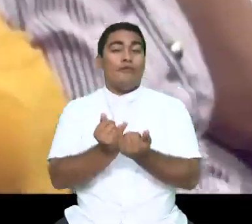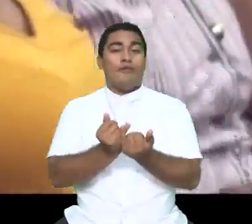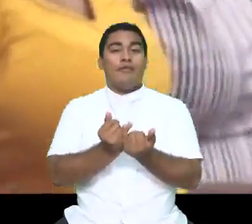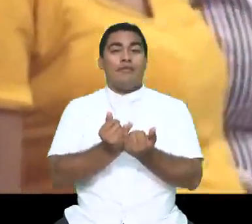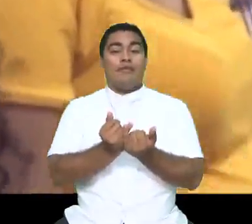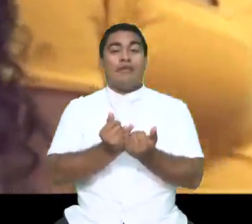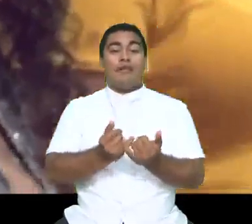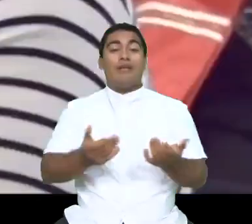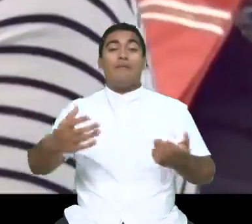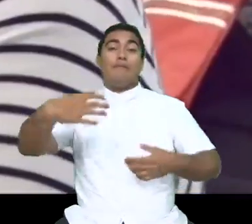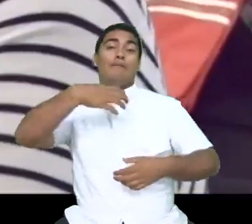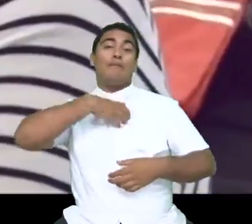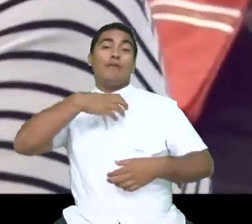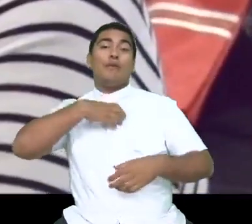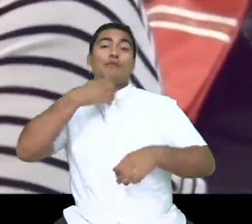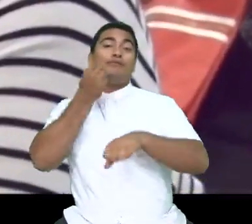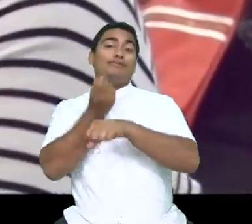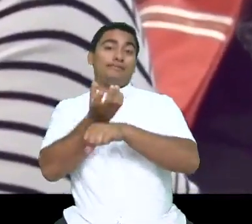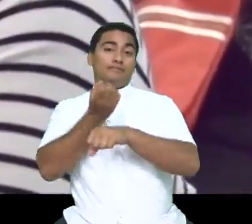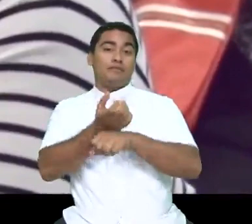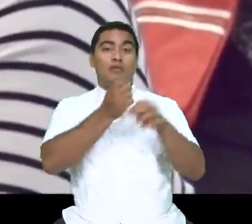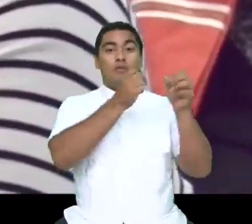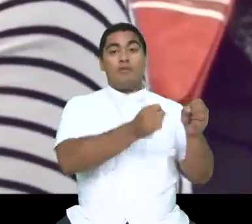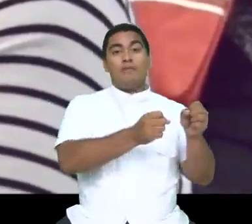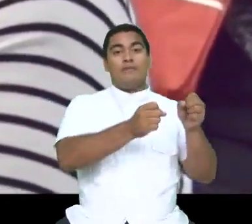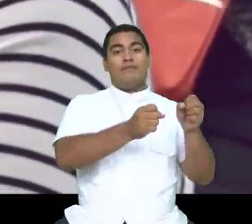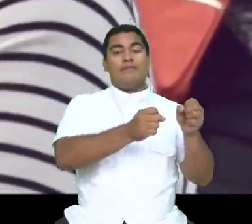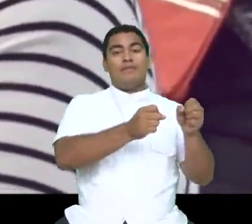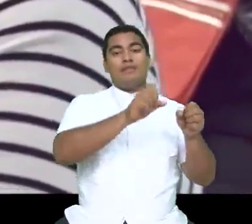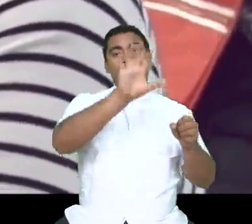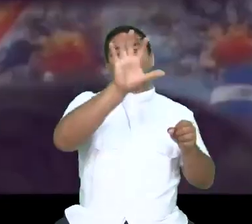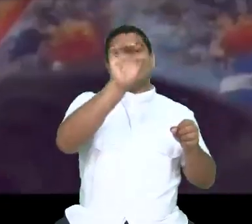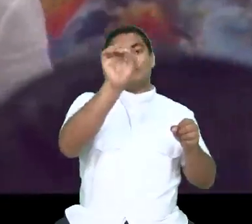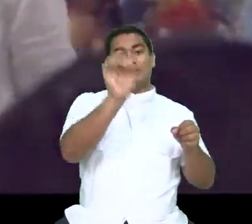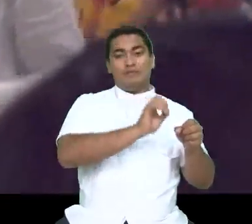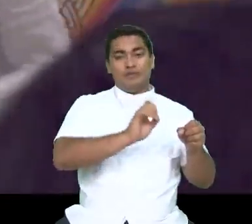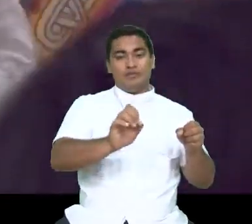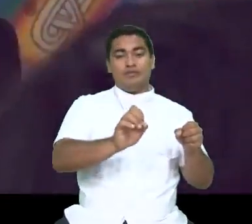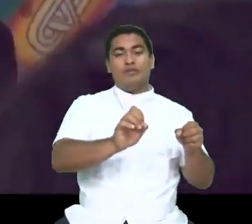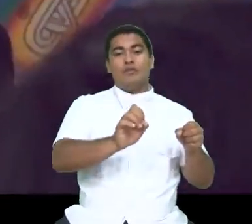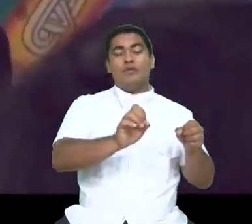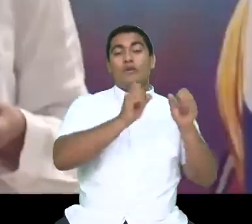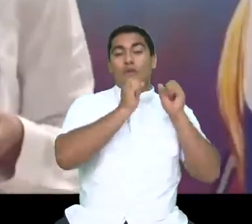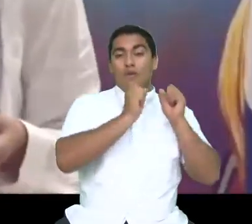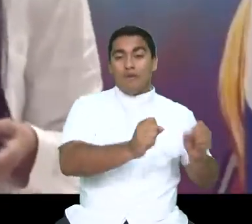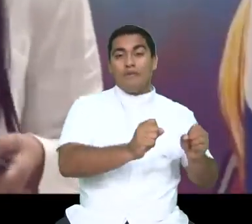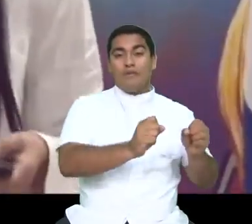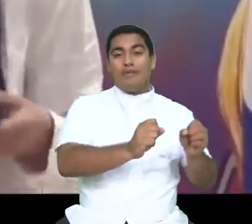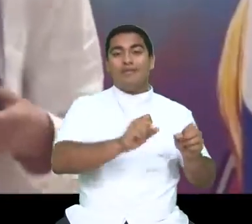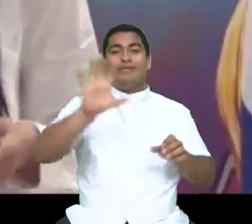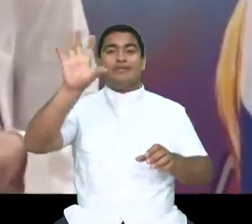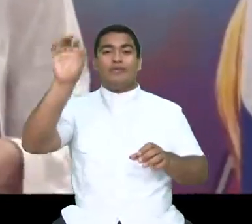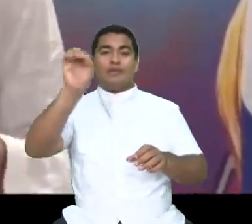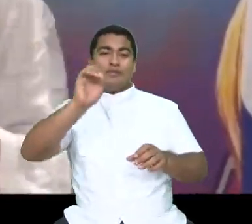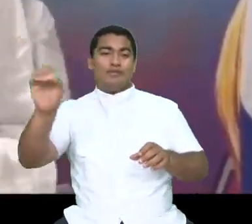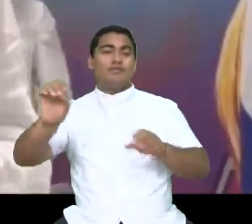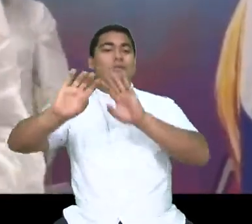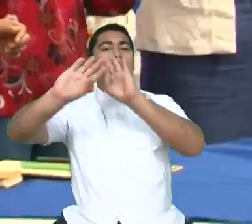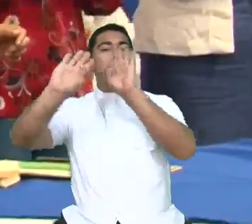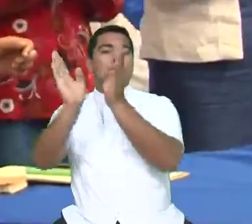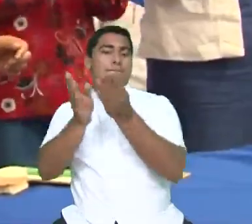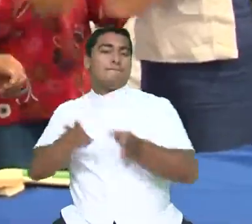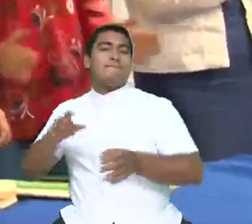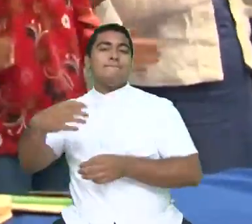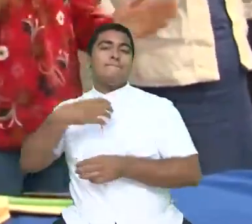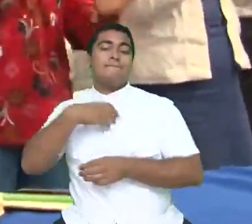de liderazgo y de dirección. Que el 50% de los cargos públicos, políticos, los ocuparán mujeres. Por lo tanto, que